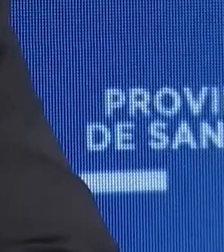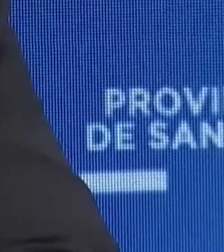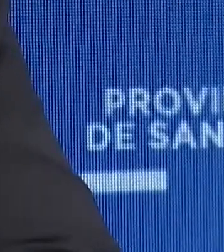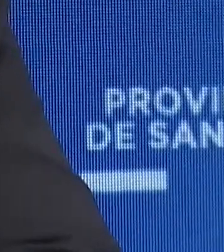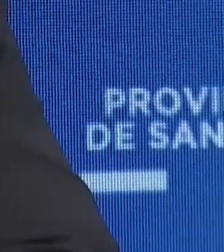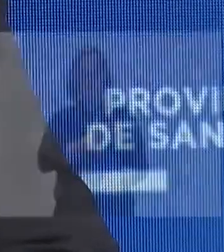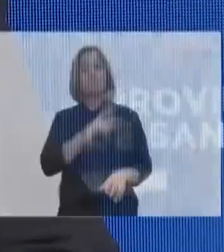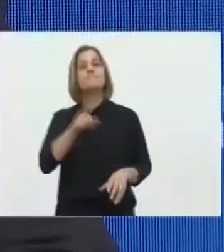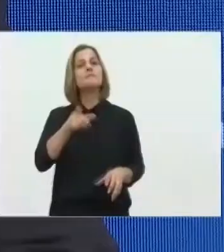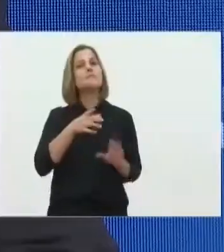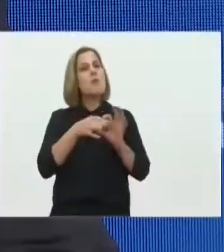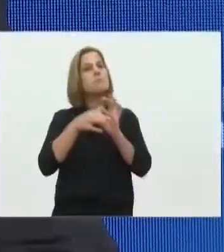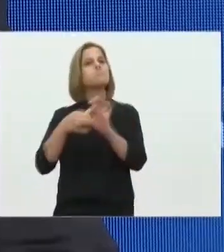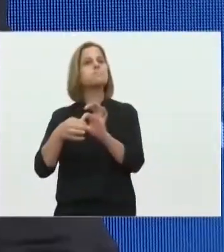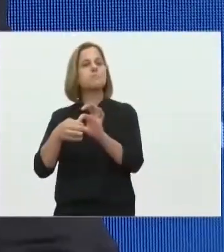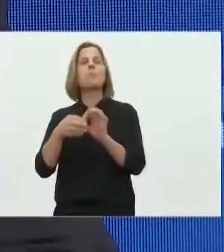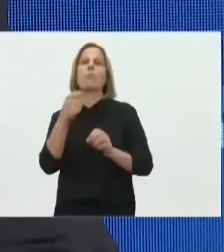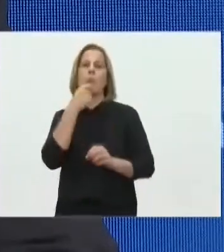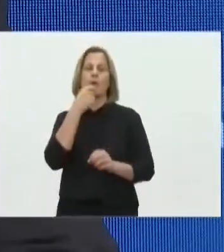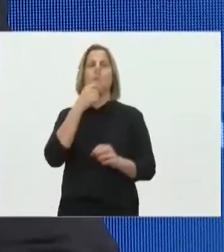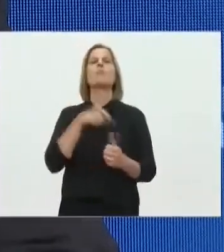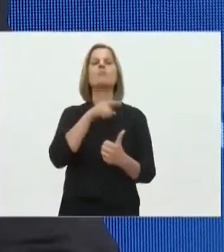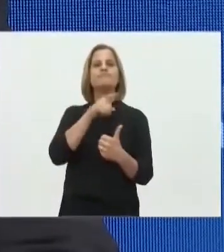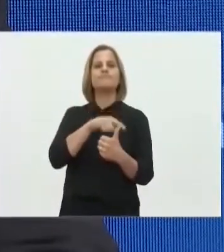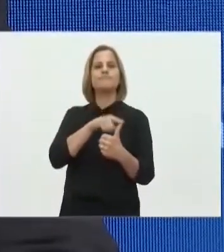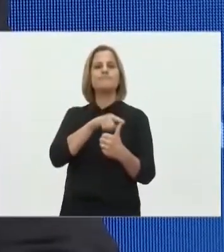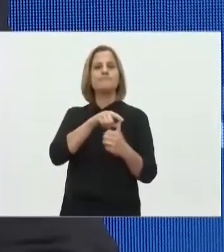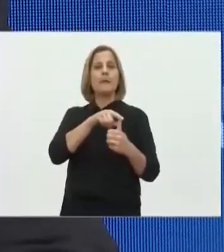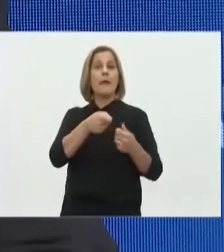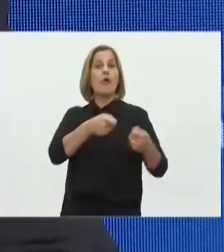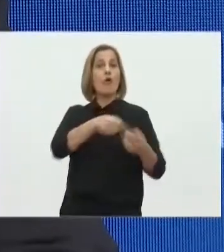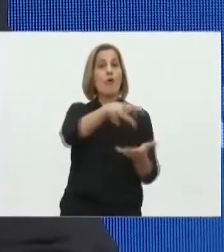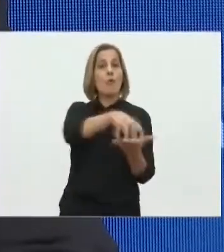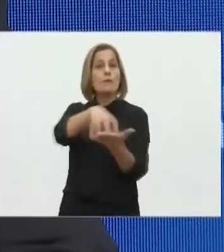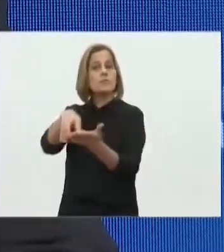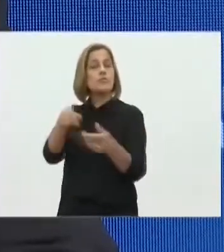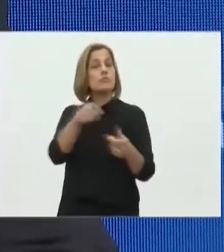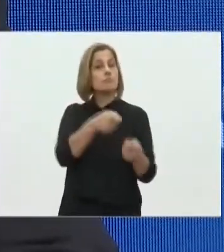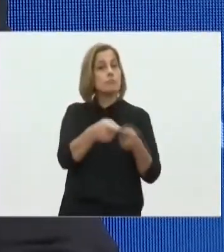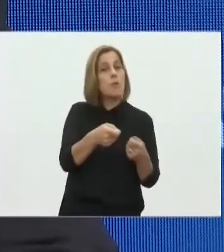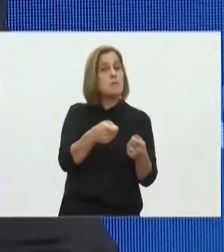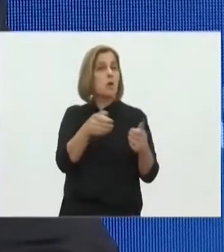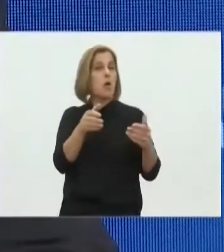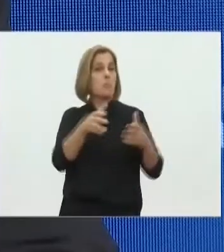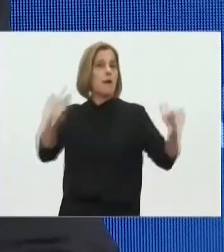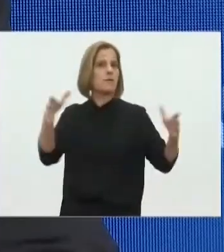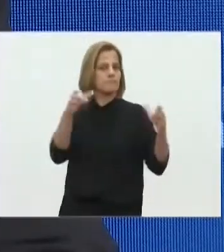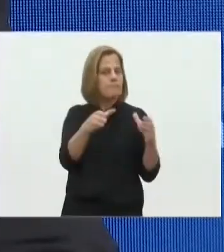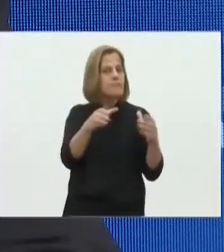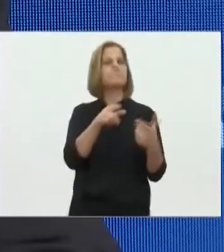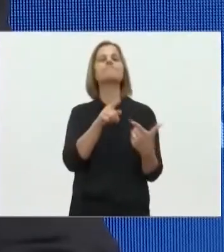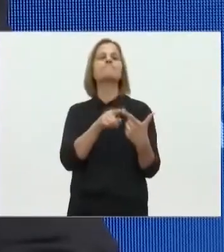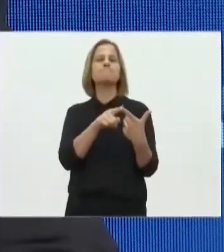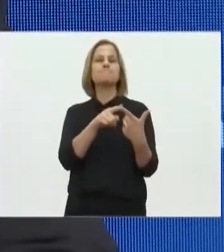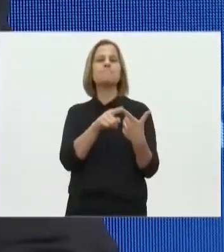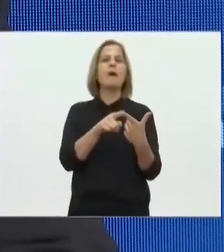ver con la posibilidad de realizar actividades del comercio mayorista y minorista,